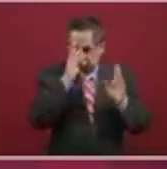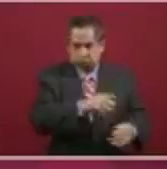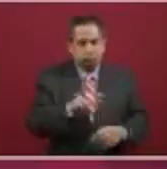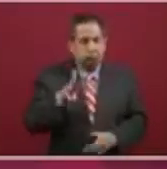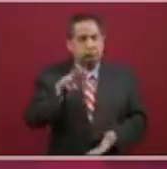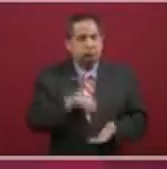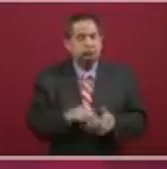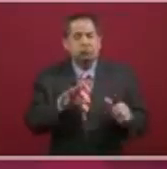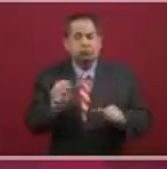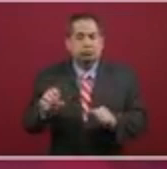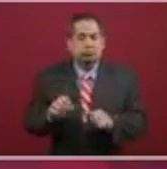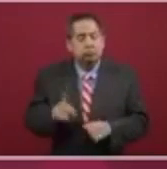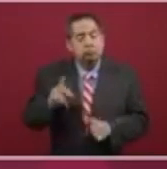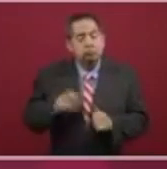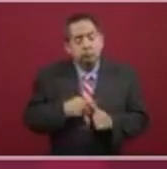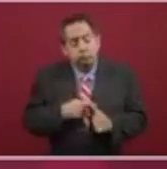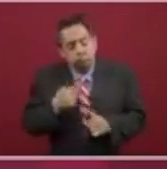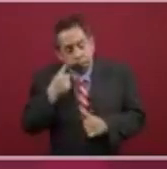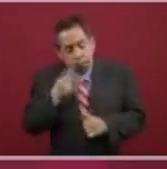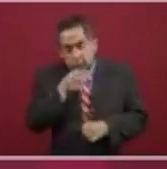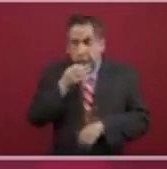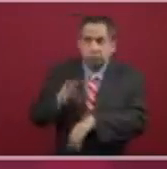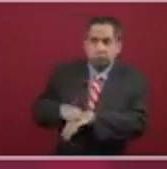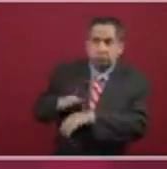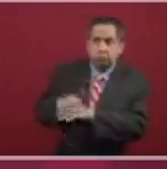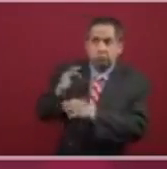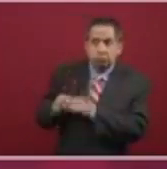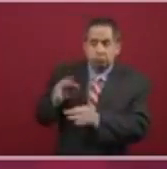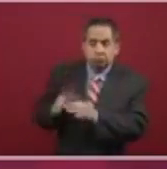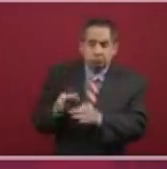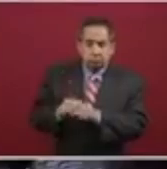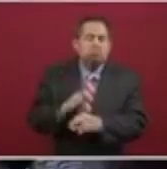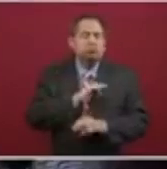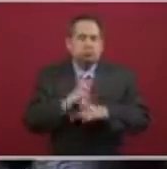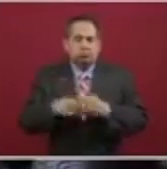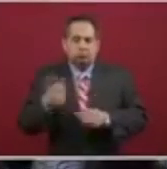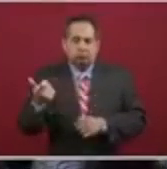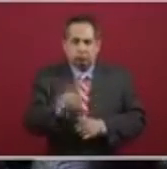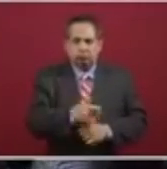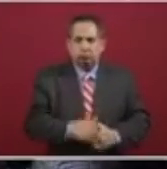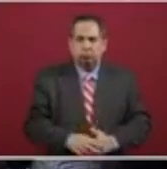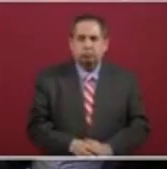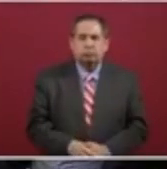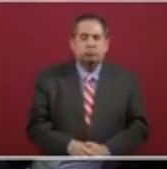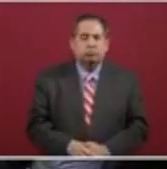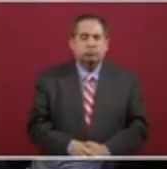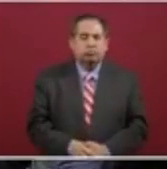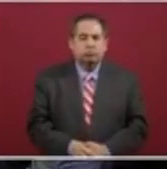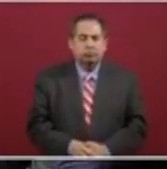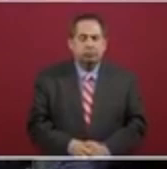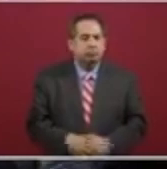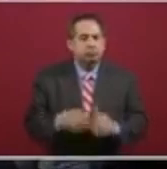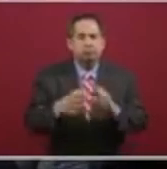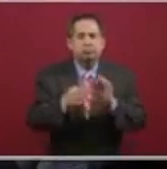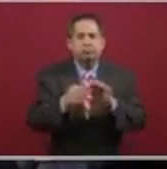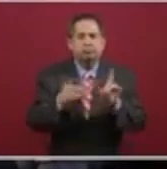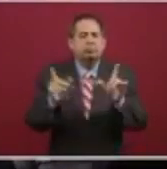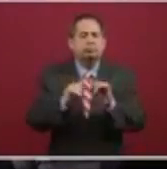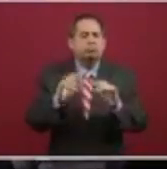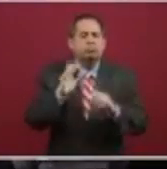mensuales siempre y cuando acudan a su capacitación. Mire, ya para nada más